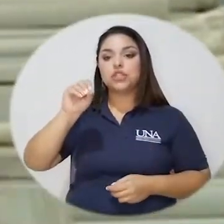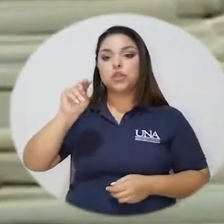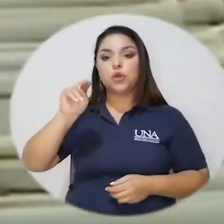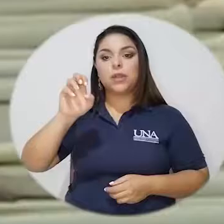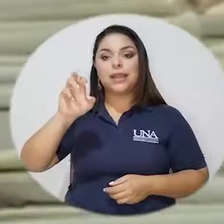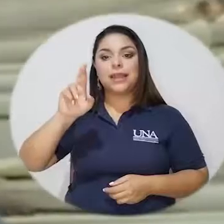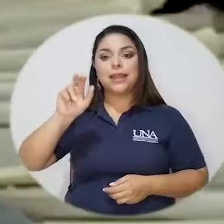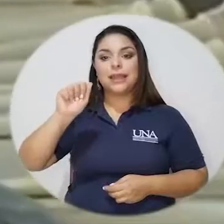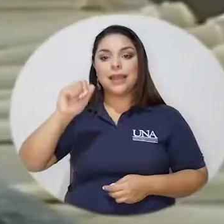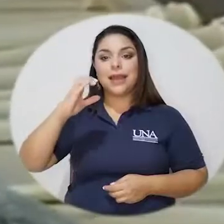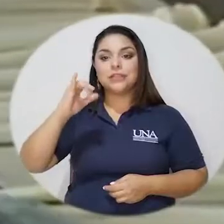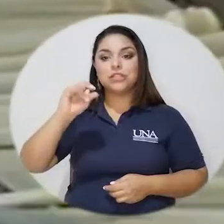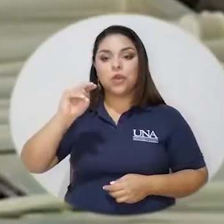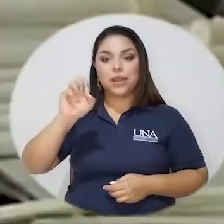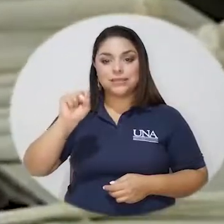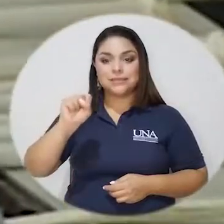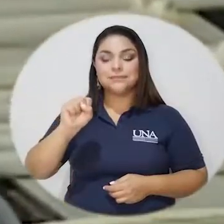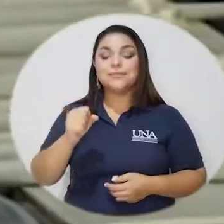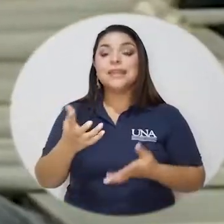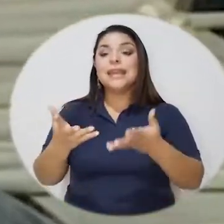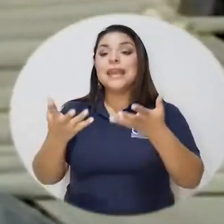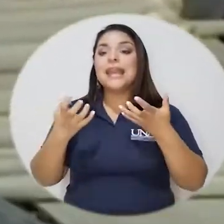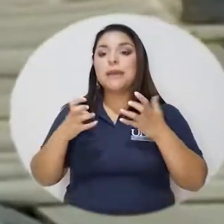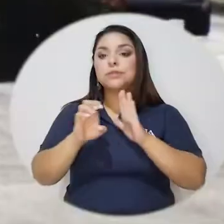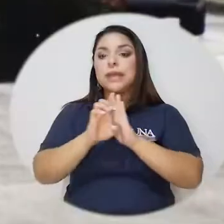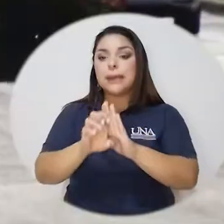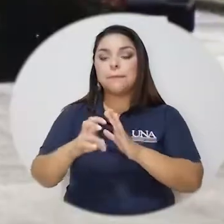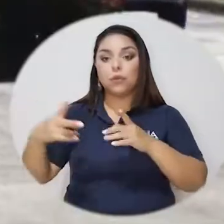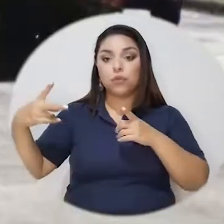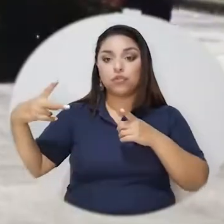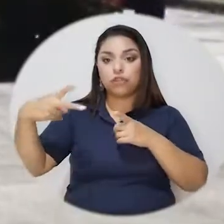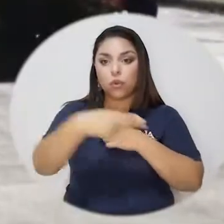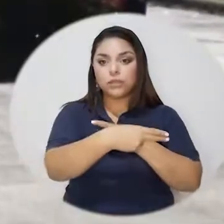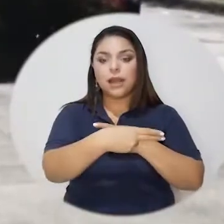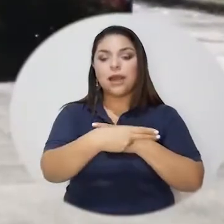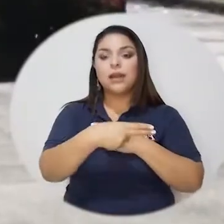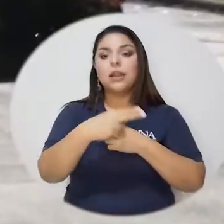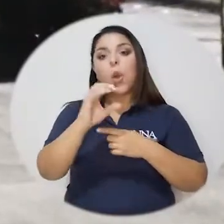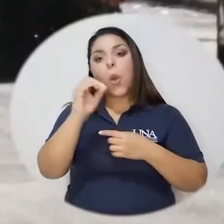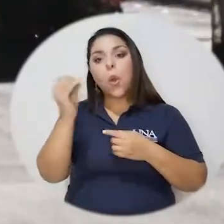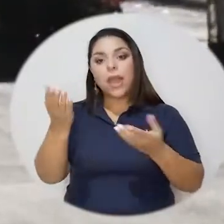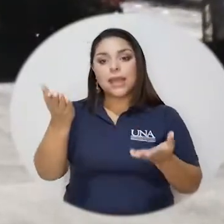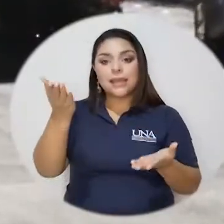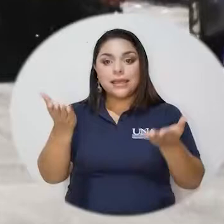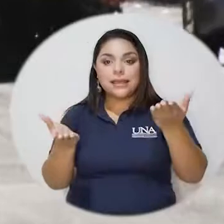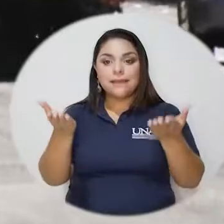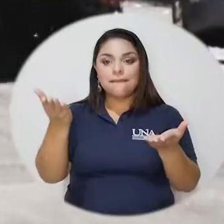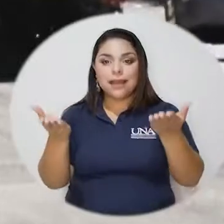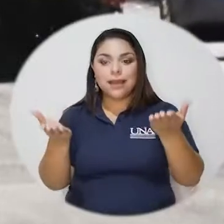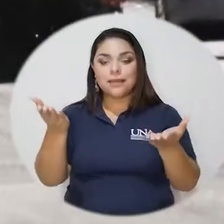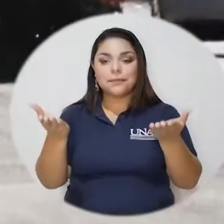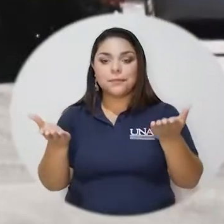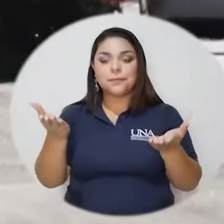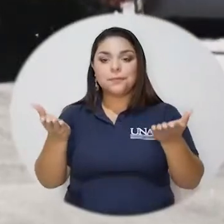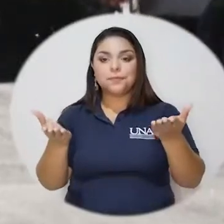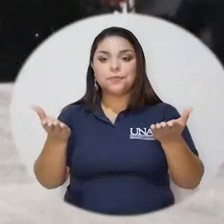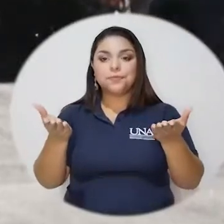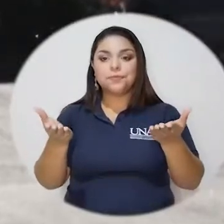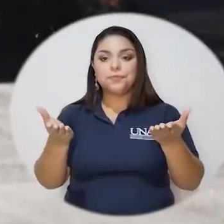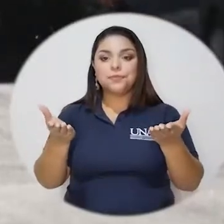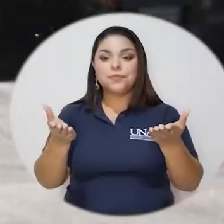de exoneraciones. Entonces, si queremos recortar, si queremos equilibrar esta